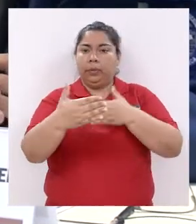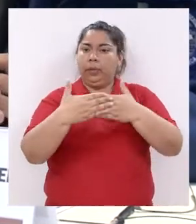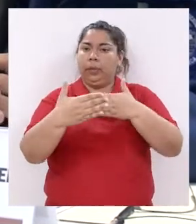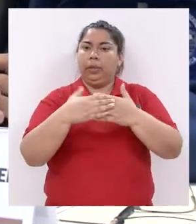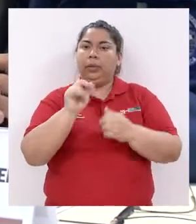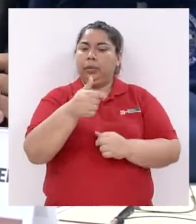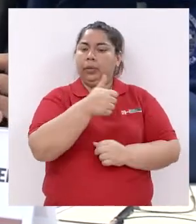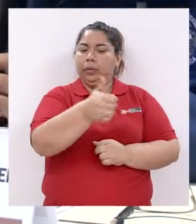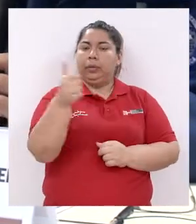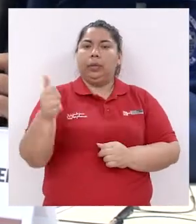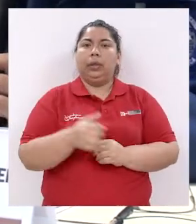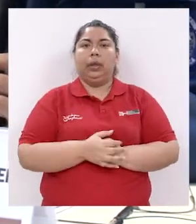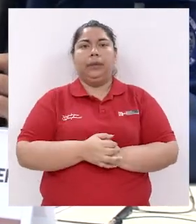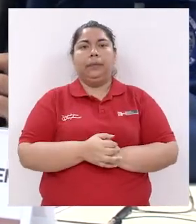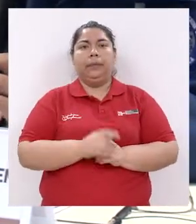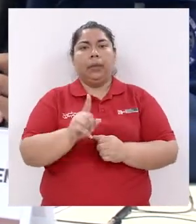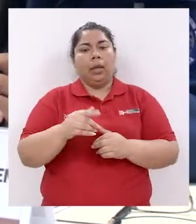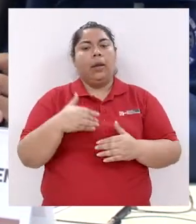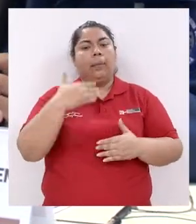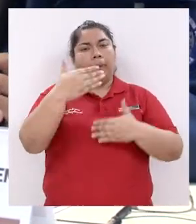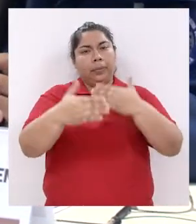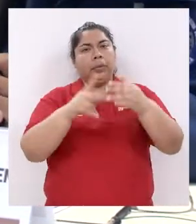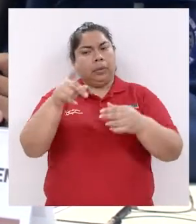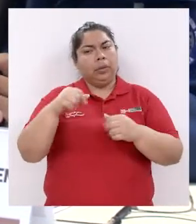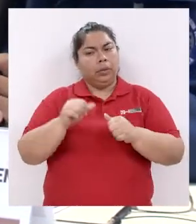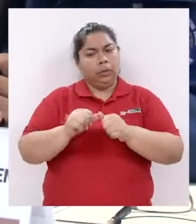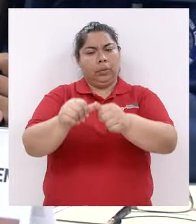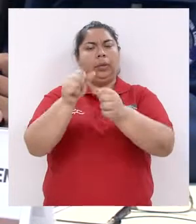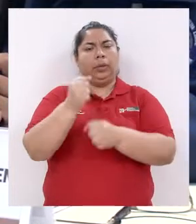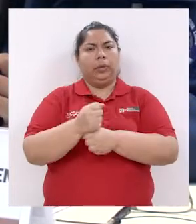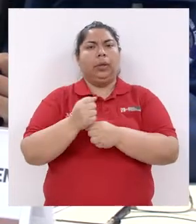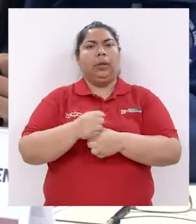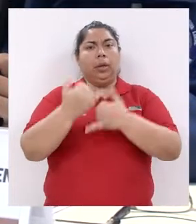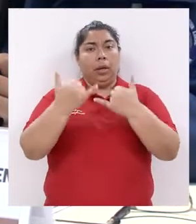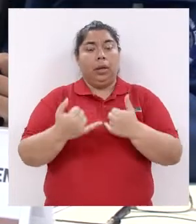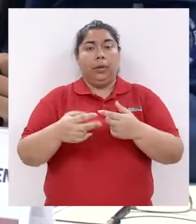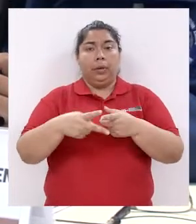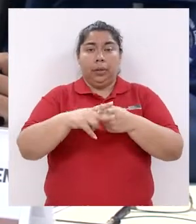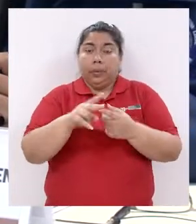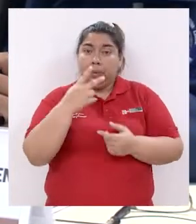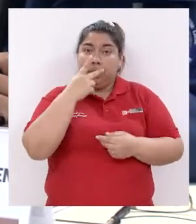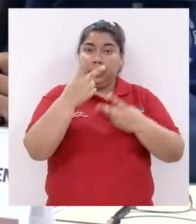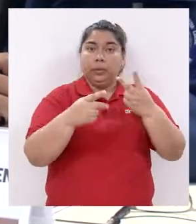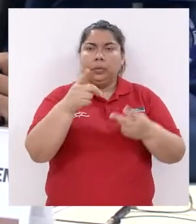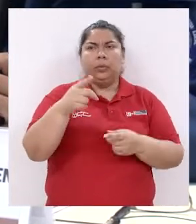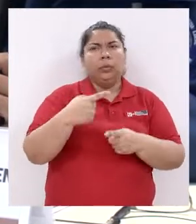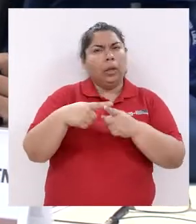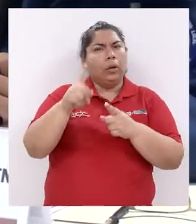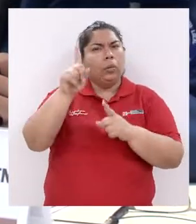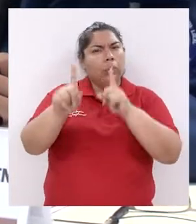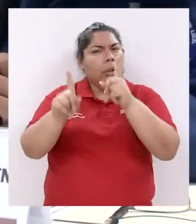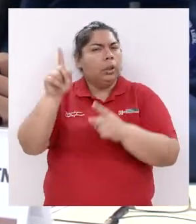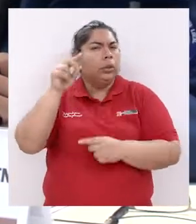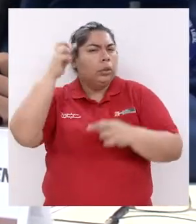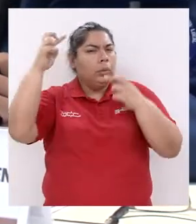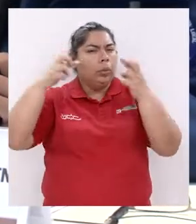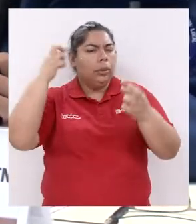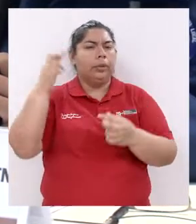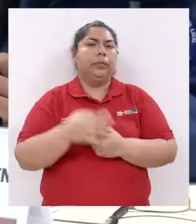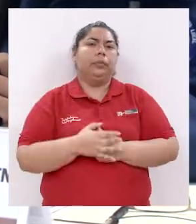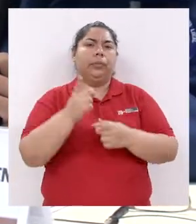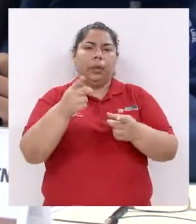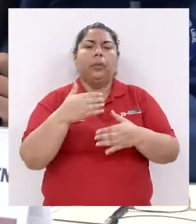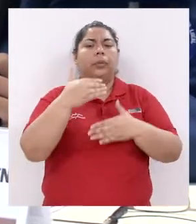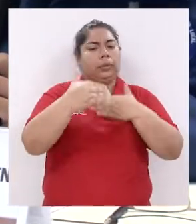directamente con ustedes, vamos a seguir trabajando. Lo único que sí, permítanos también darles una sugerencia, que debemos